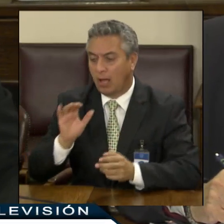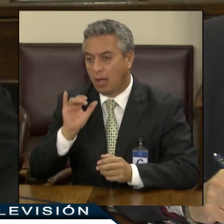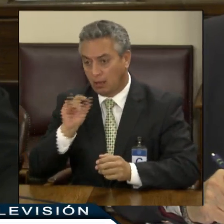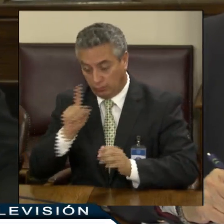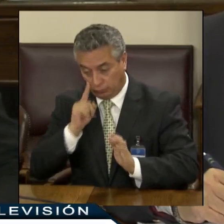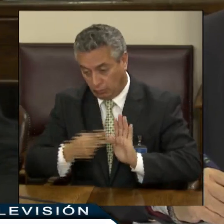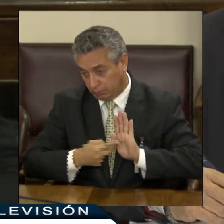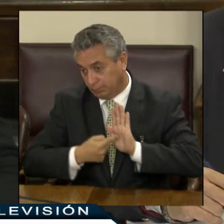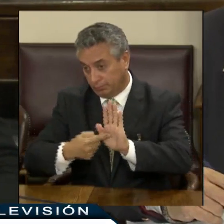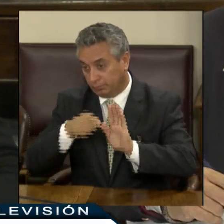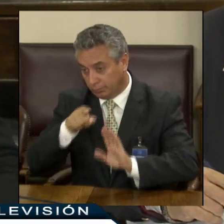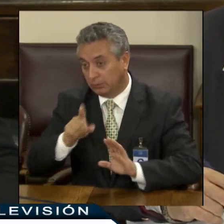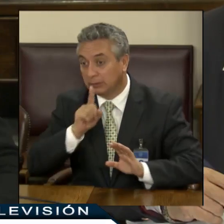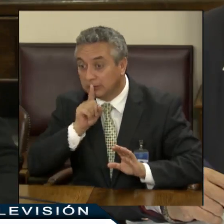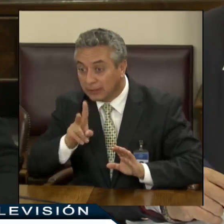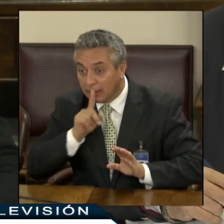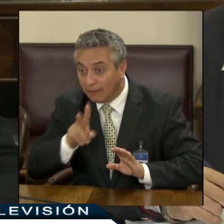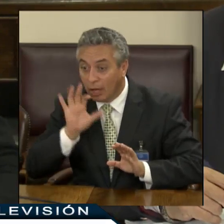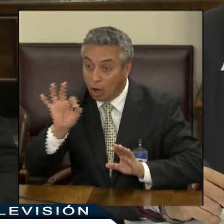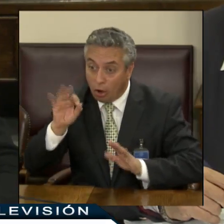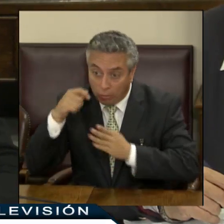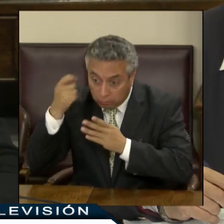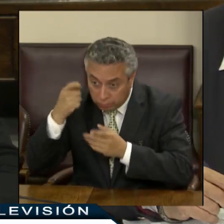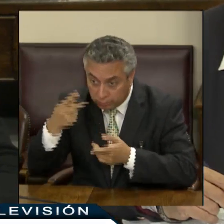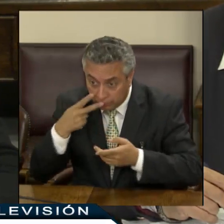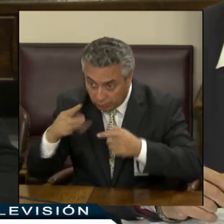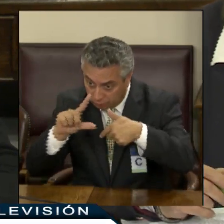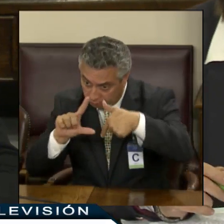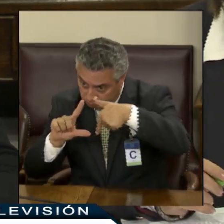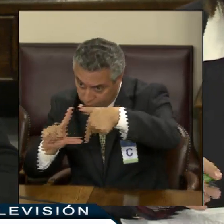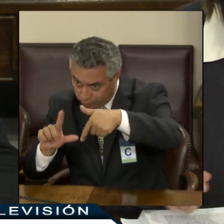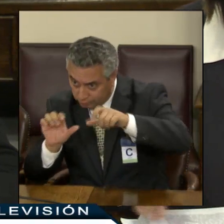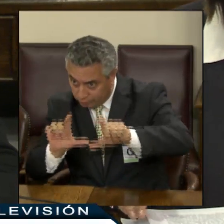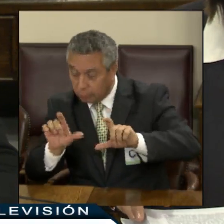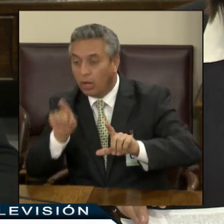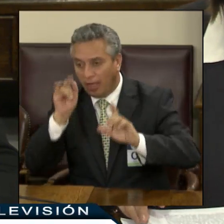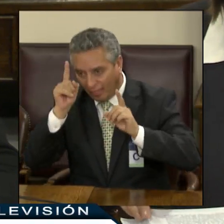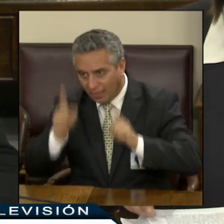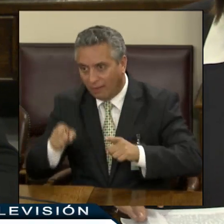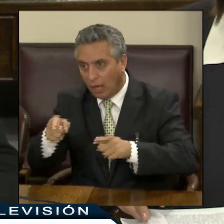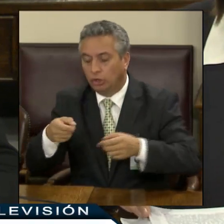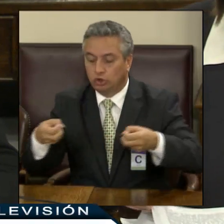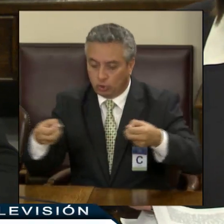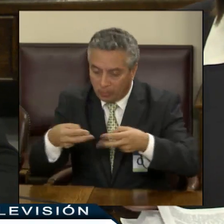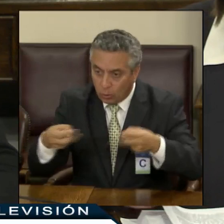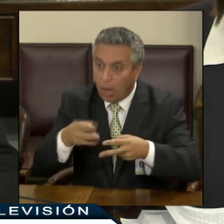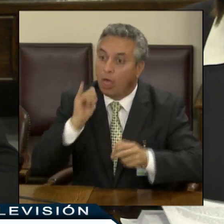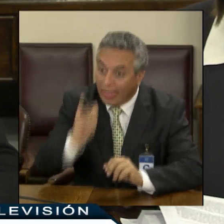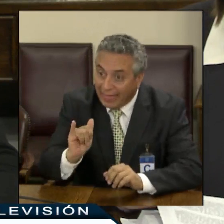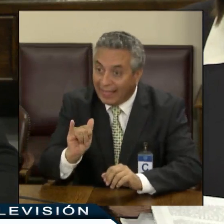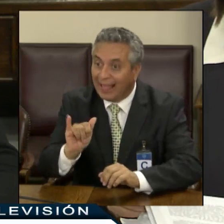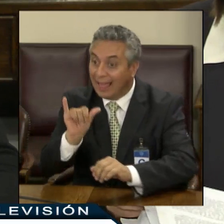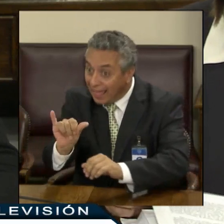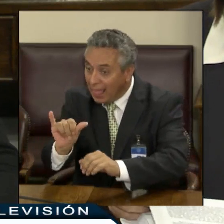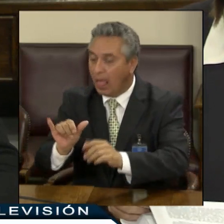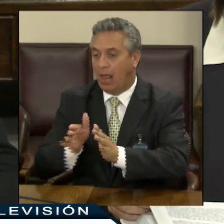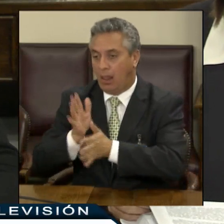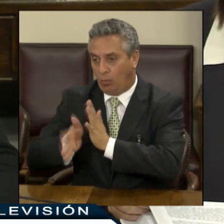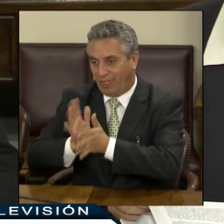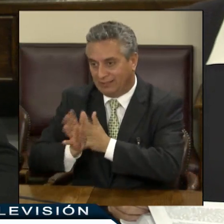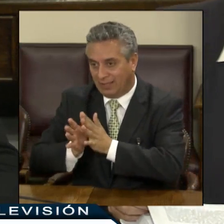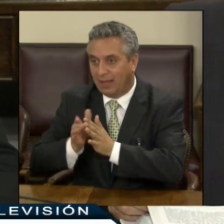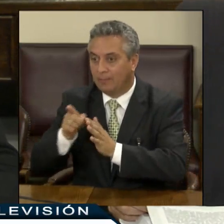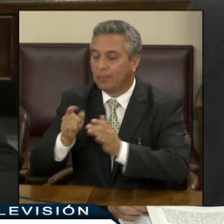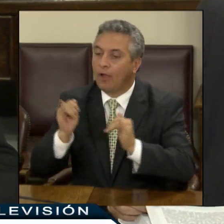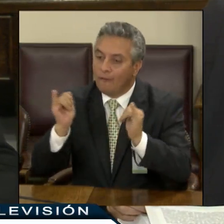través trés de los medios televisivos o audiovisuales deberán ser transmitidos o emitidos subtitulados y en lengua de señas en las